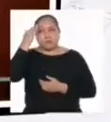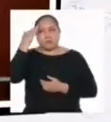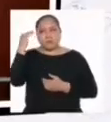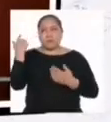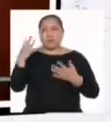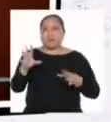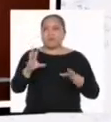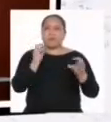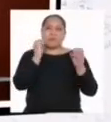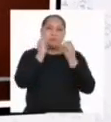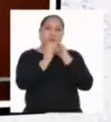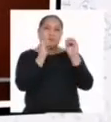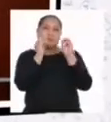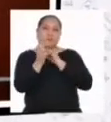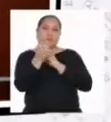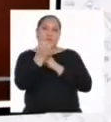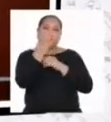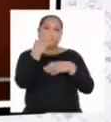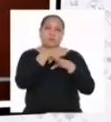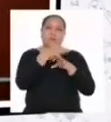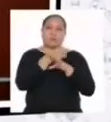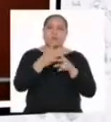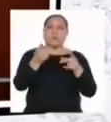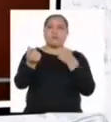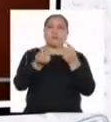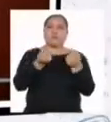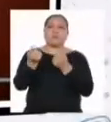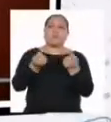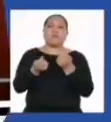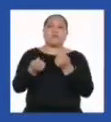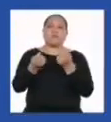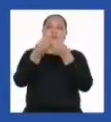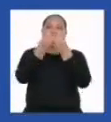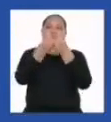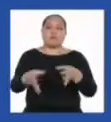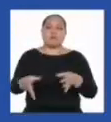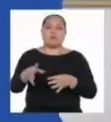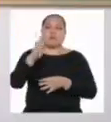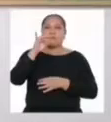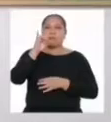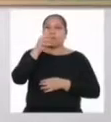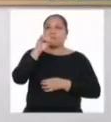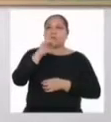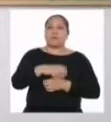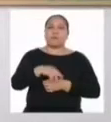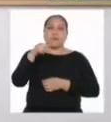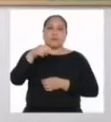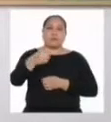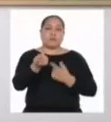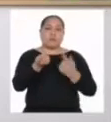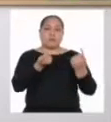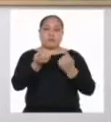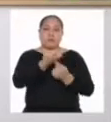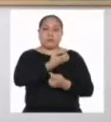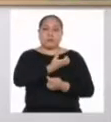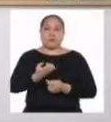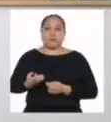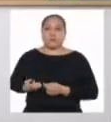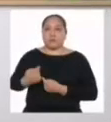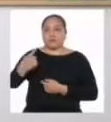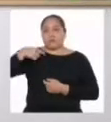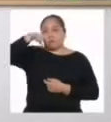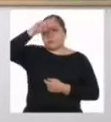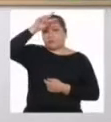está tomando algún tipo de medida para controlar la pérdida de biodiversidad en nuestro país. El gobierno peruano ha creado